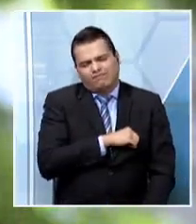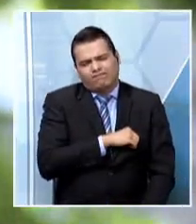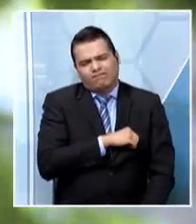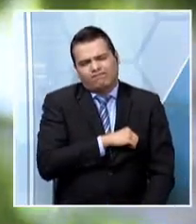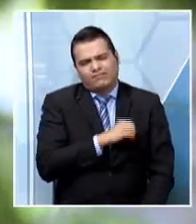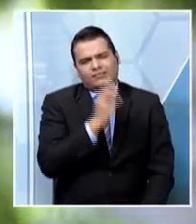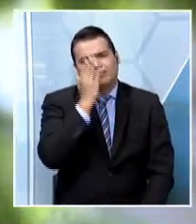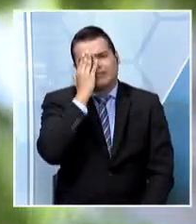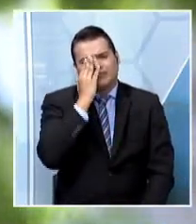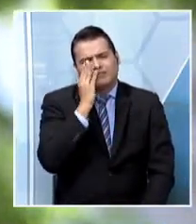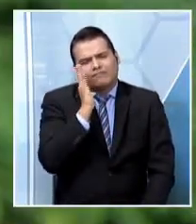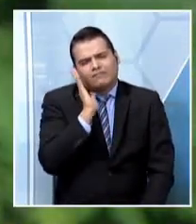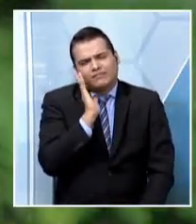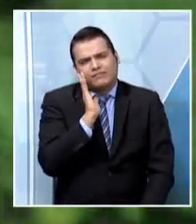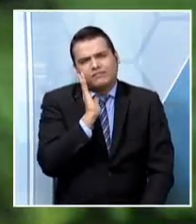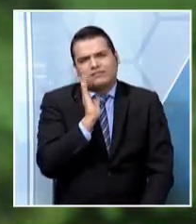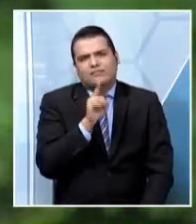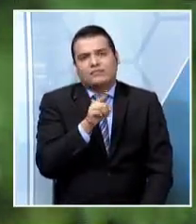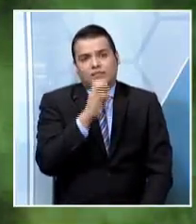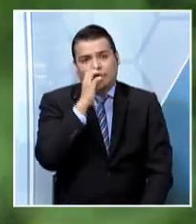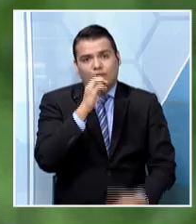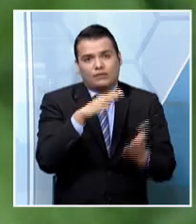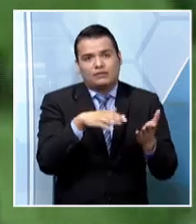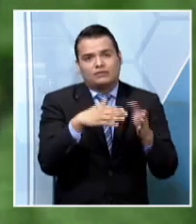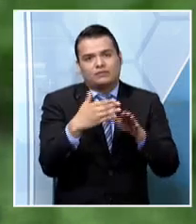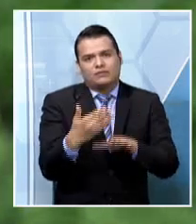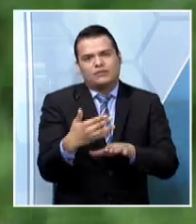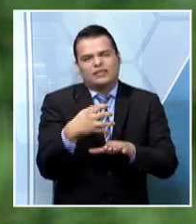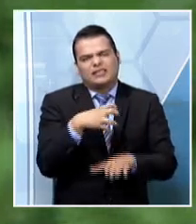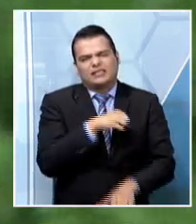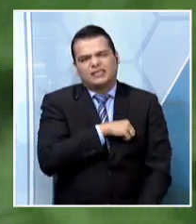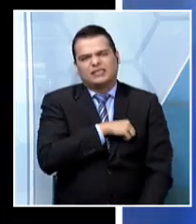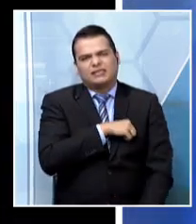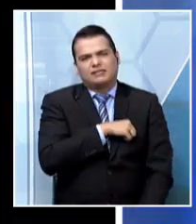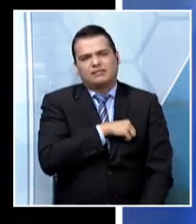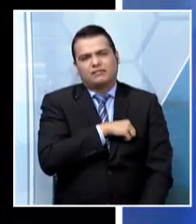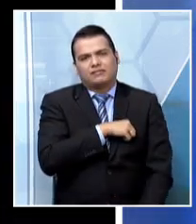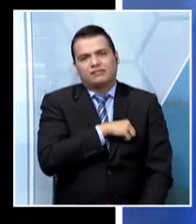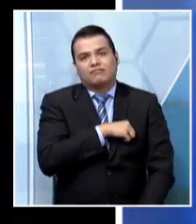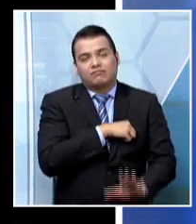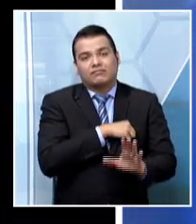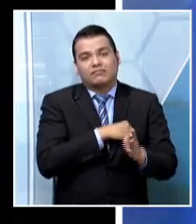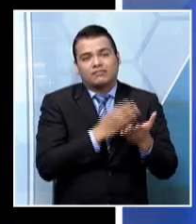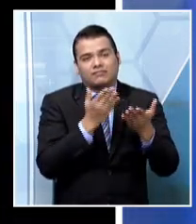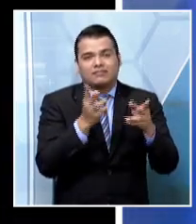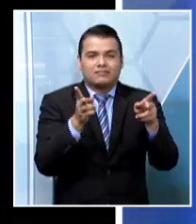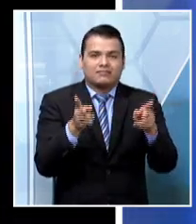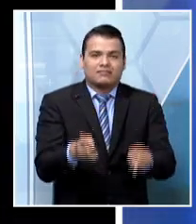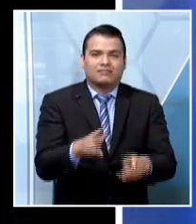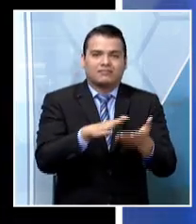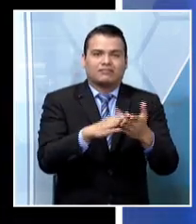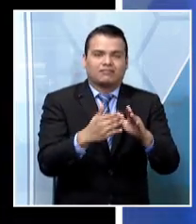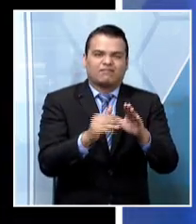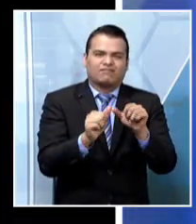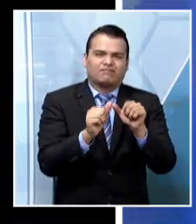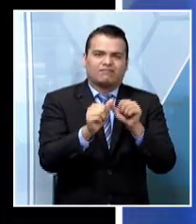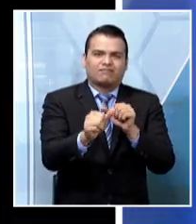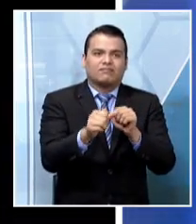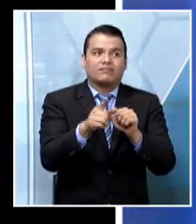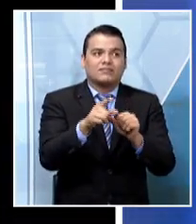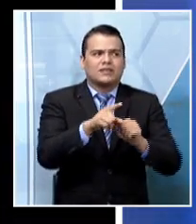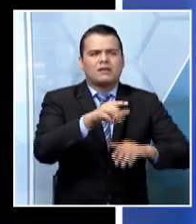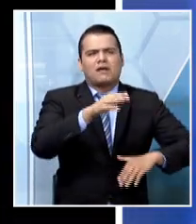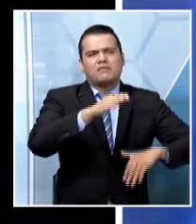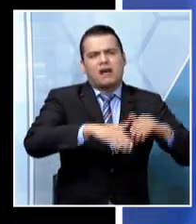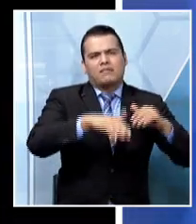el dolor no me hace falta tu partida frank qué pena me da hasta siempre con guero de la vieja escuela que el sonido de